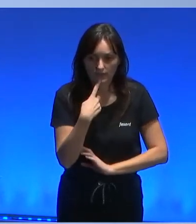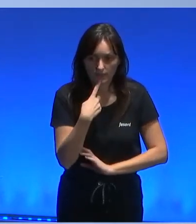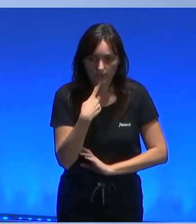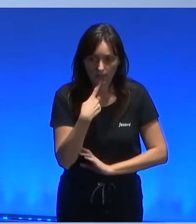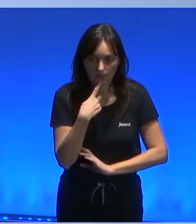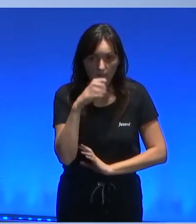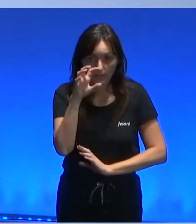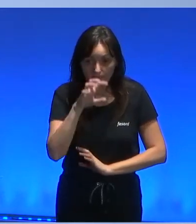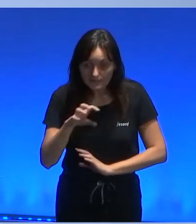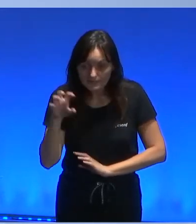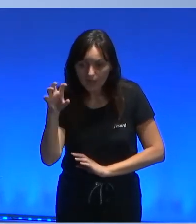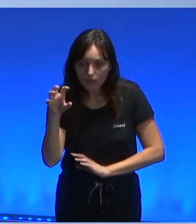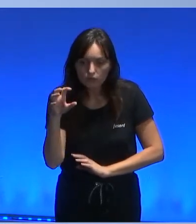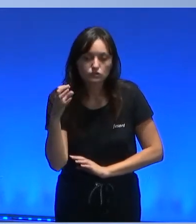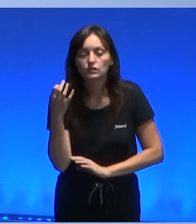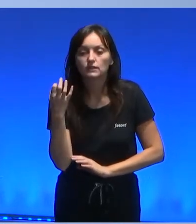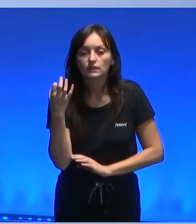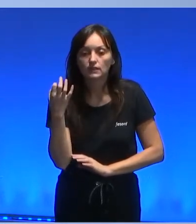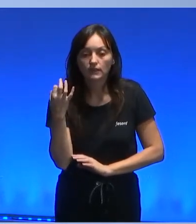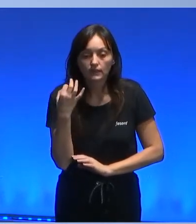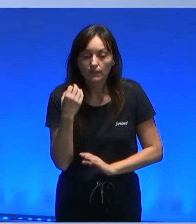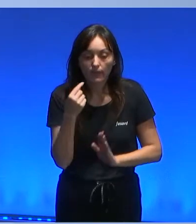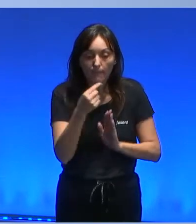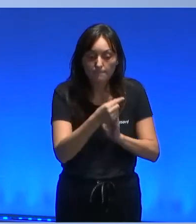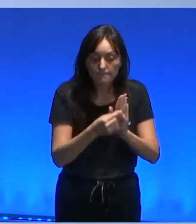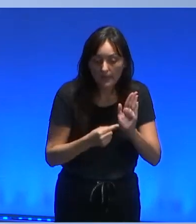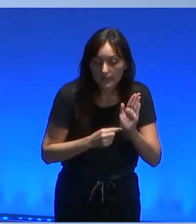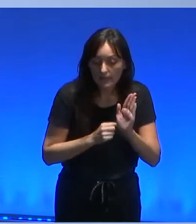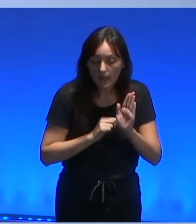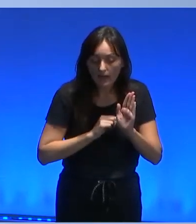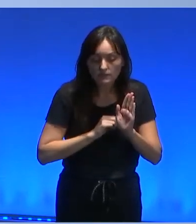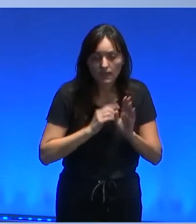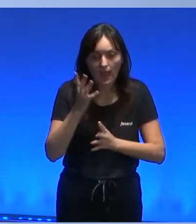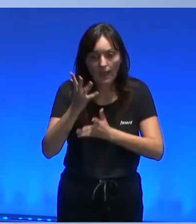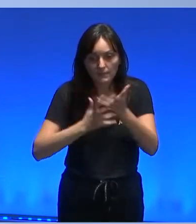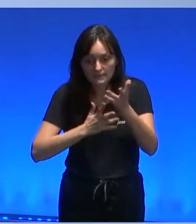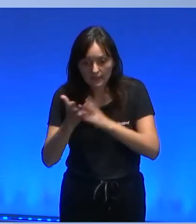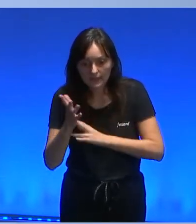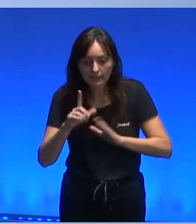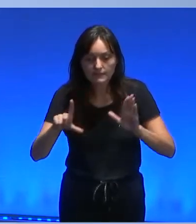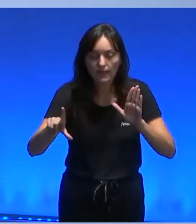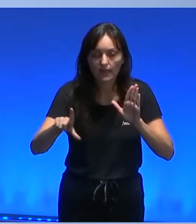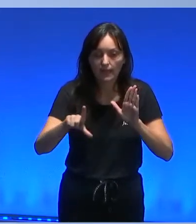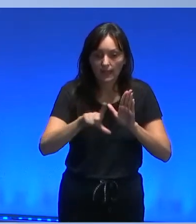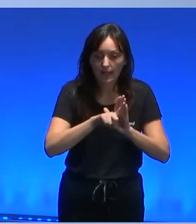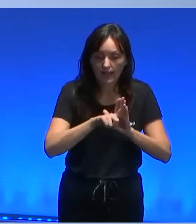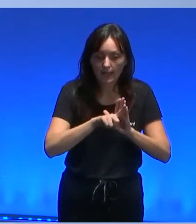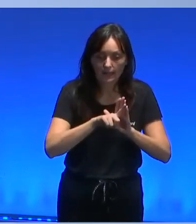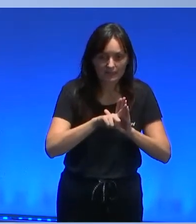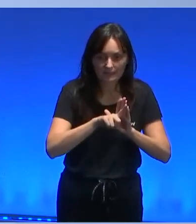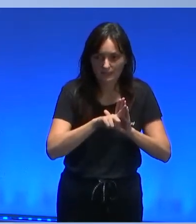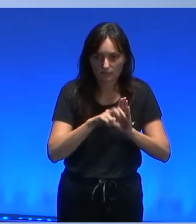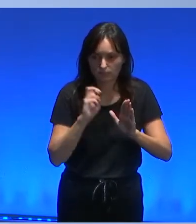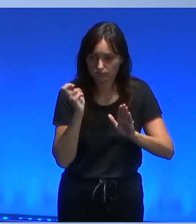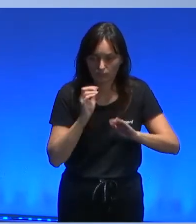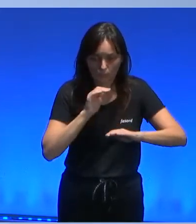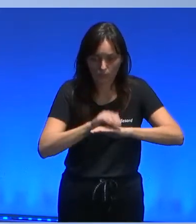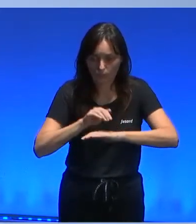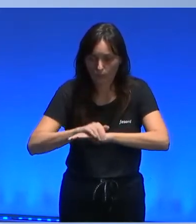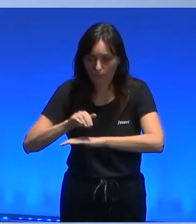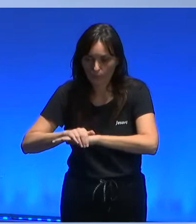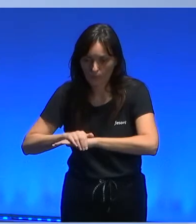estados adoptarán todas las medidas administrativas, legislativas y de otra índole para